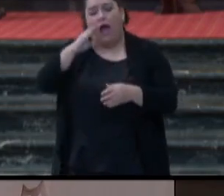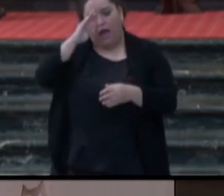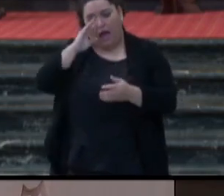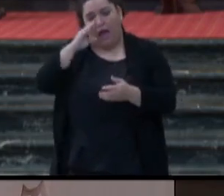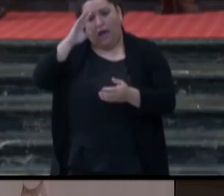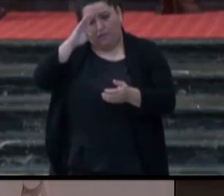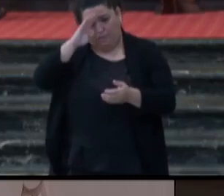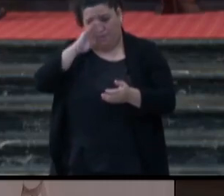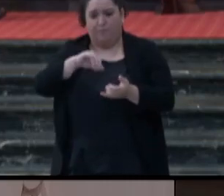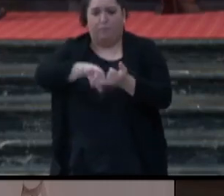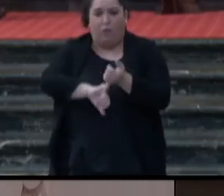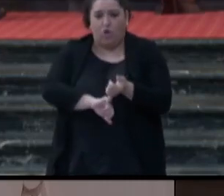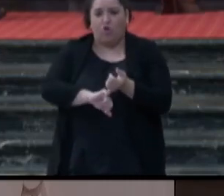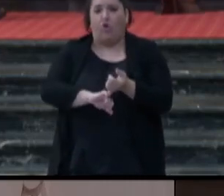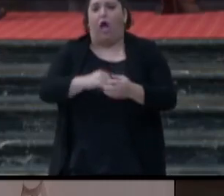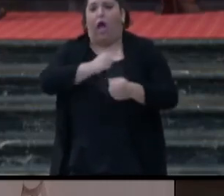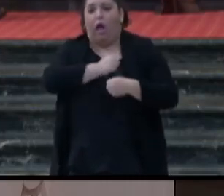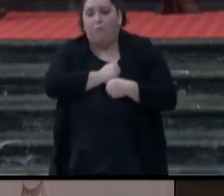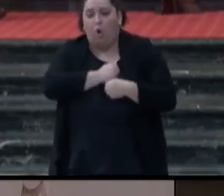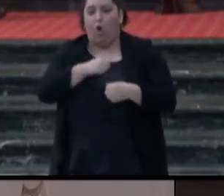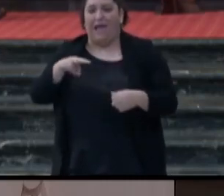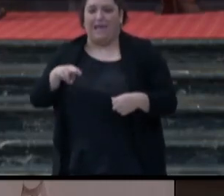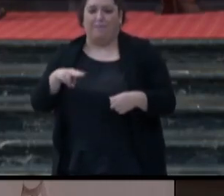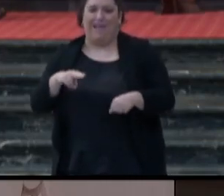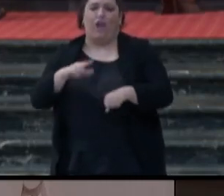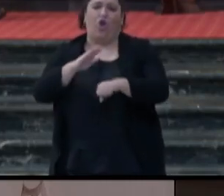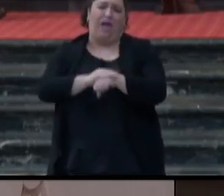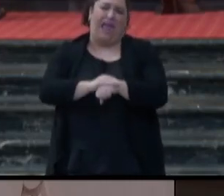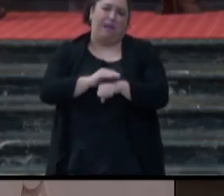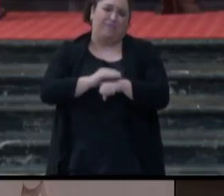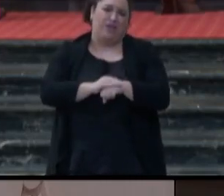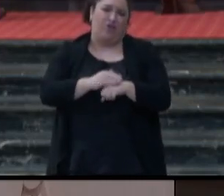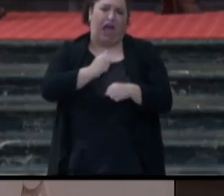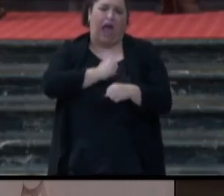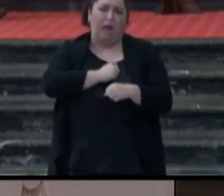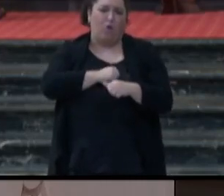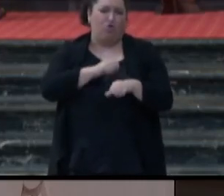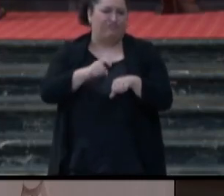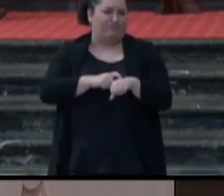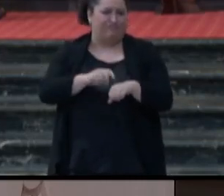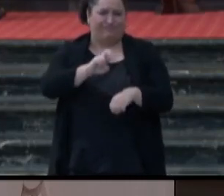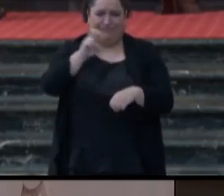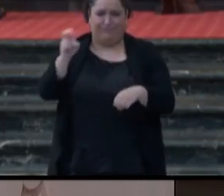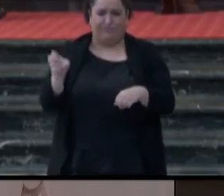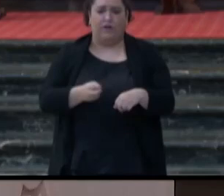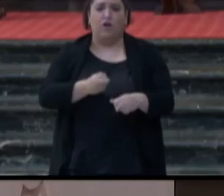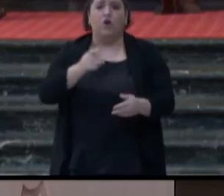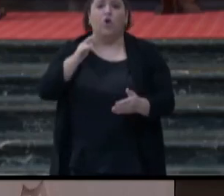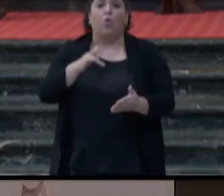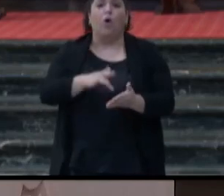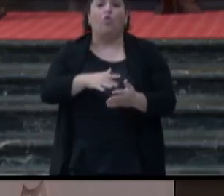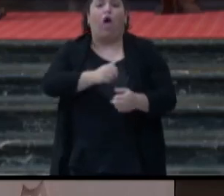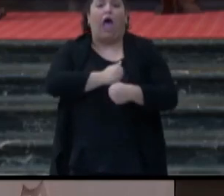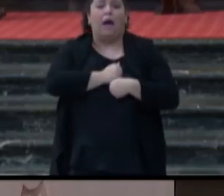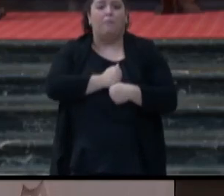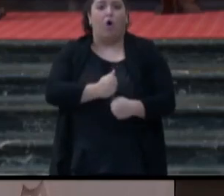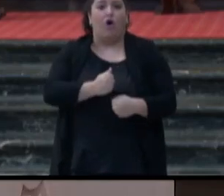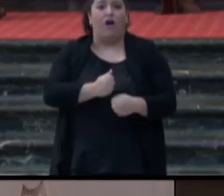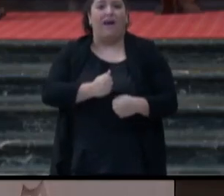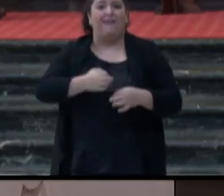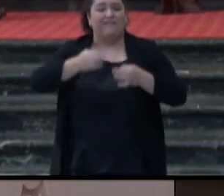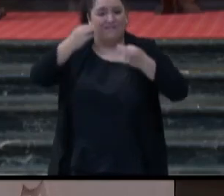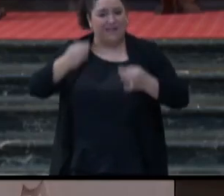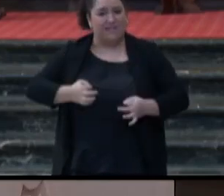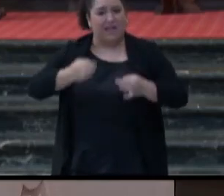en el amor de los hermanos de los amigos sí cuando el amor es verdadero uno Busca el bien del